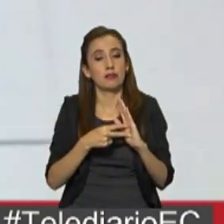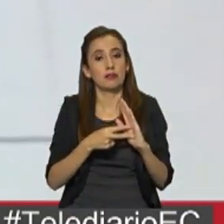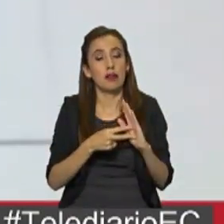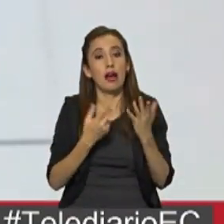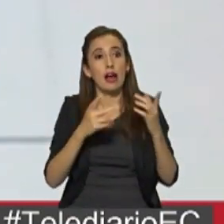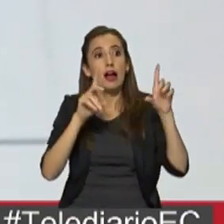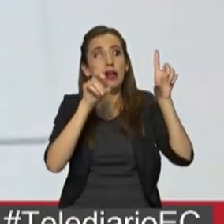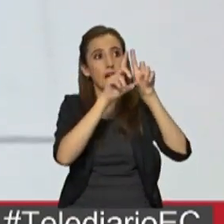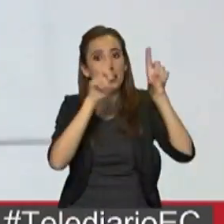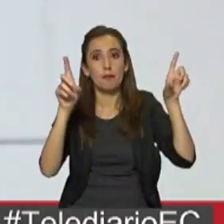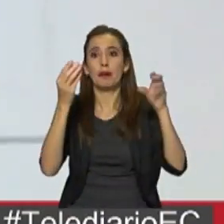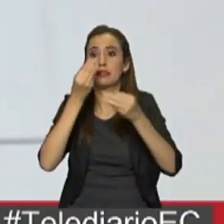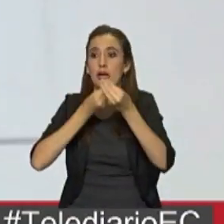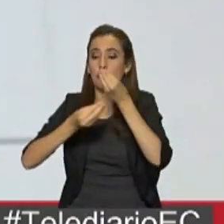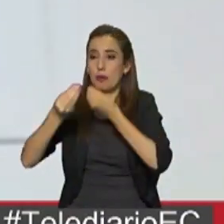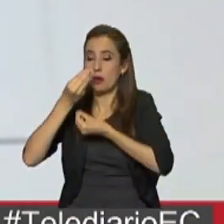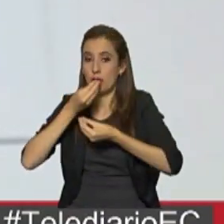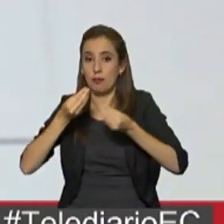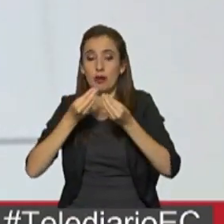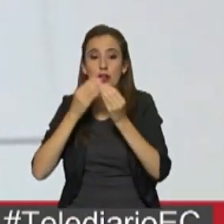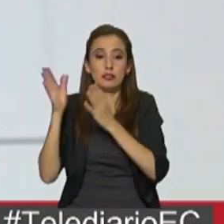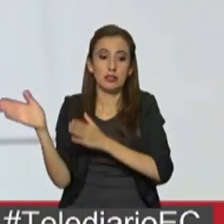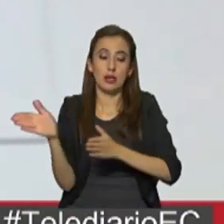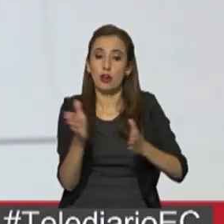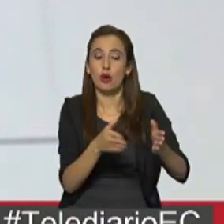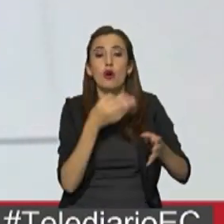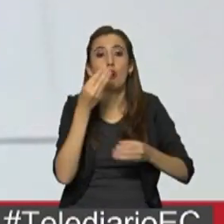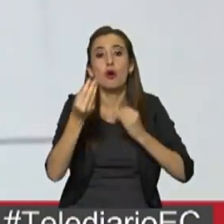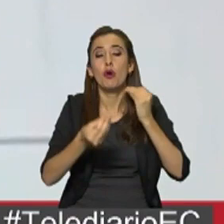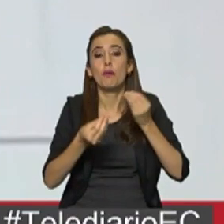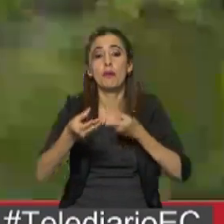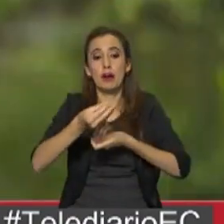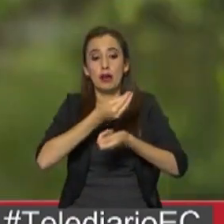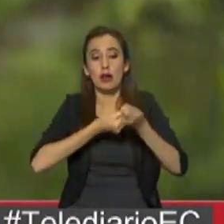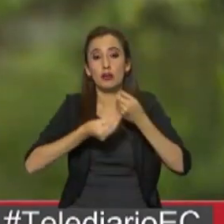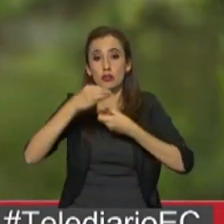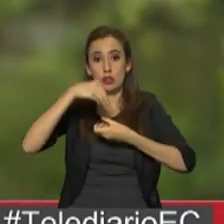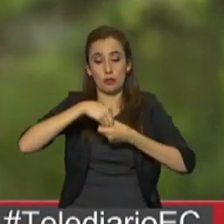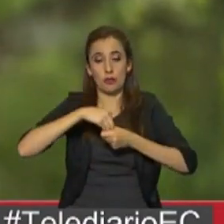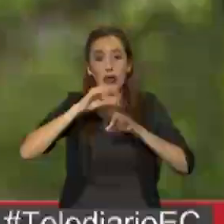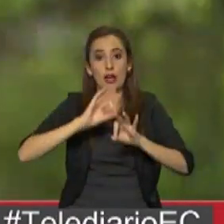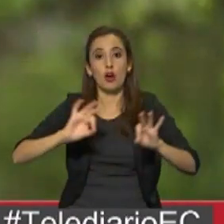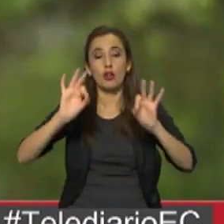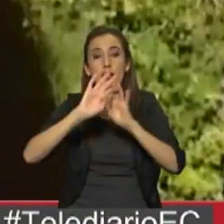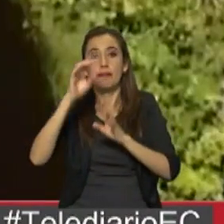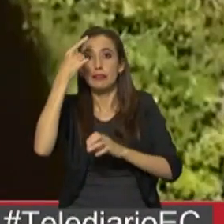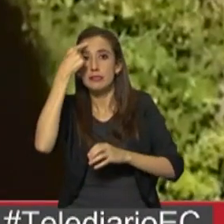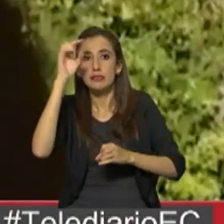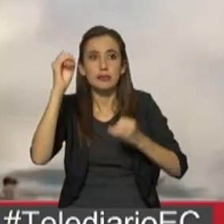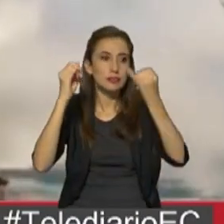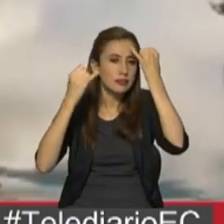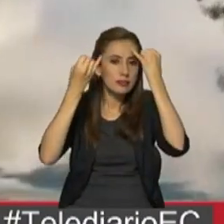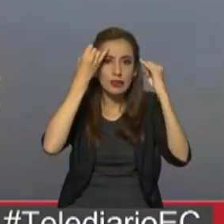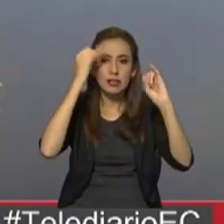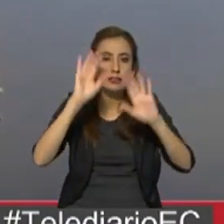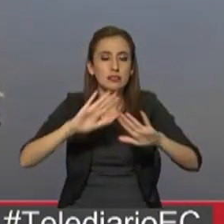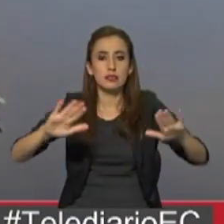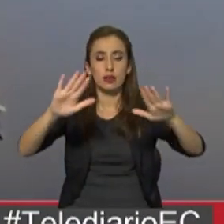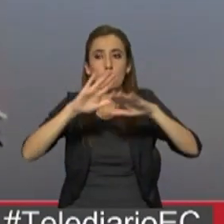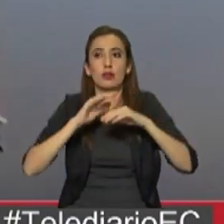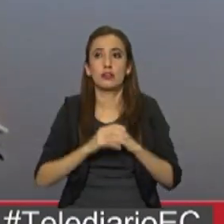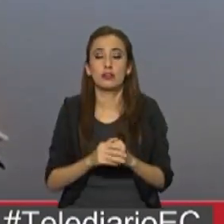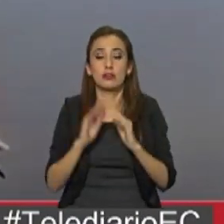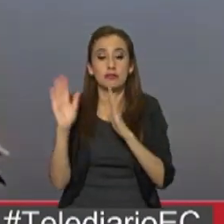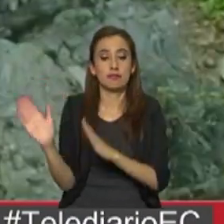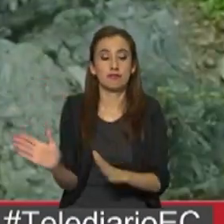de alimentos y bebidas la industria de alojamiento tenga que reinventarse otra necesidad que buscará satisfacer el turista post cobit